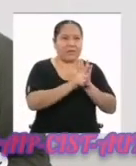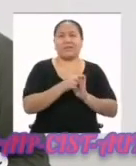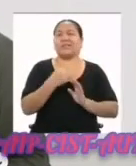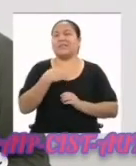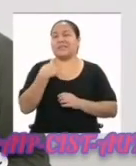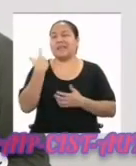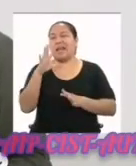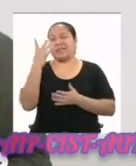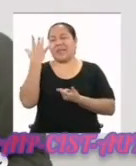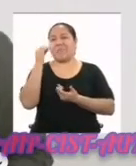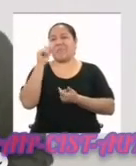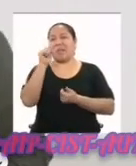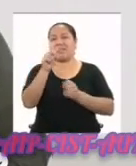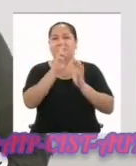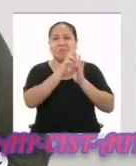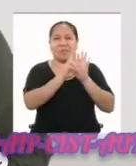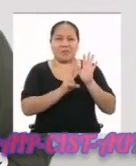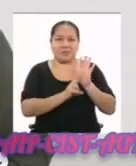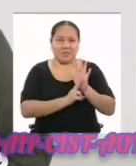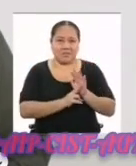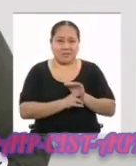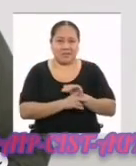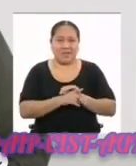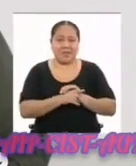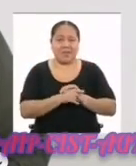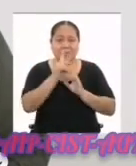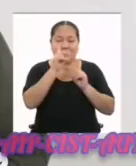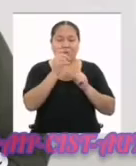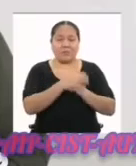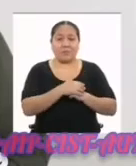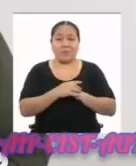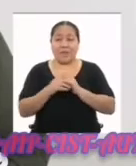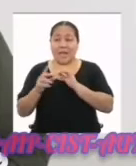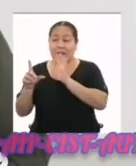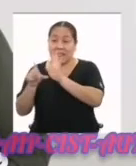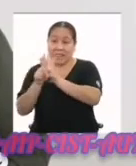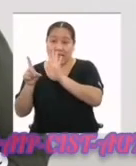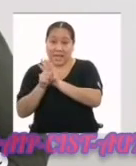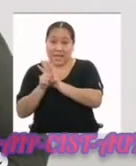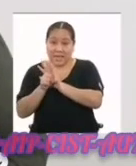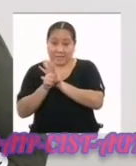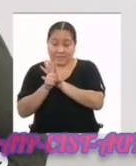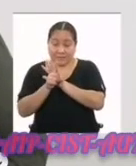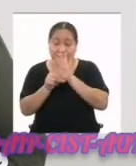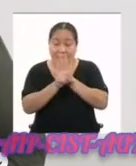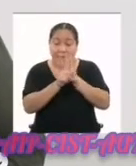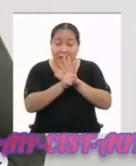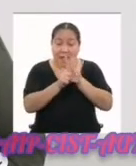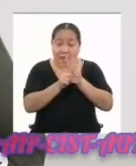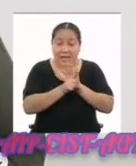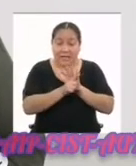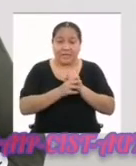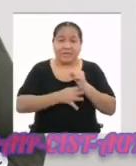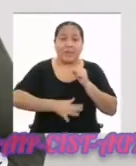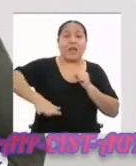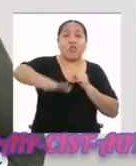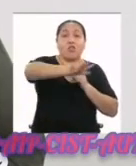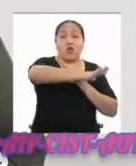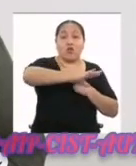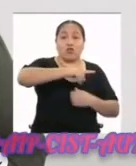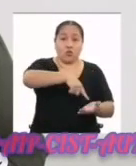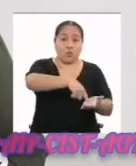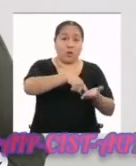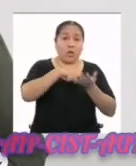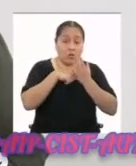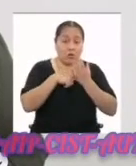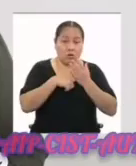esa pregunta. Una ley es una norma de carácter general y obligatorio y debe ser